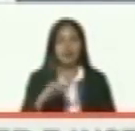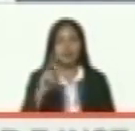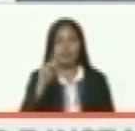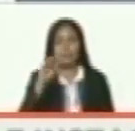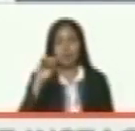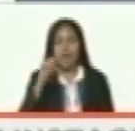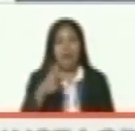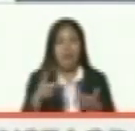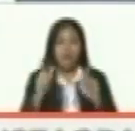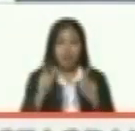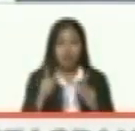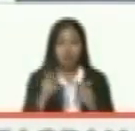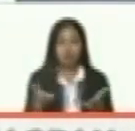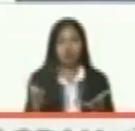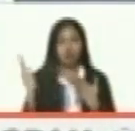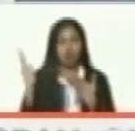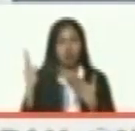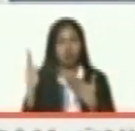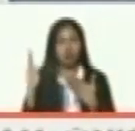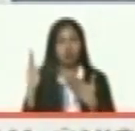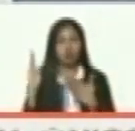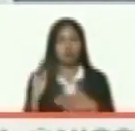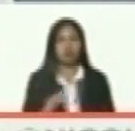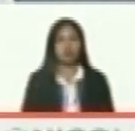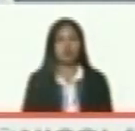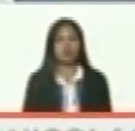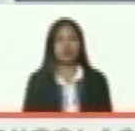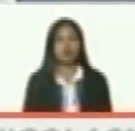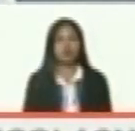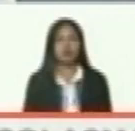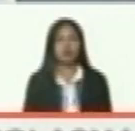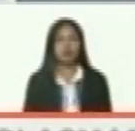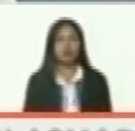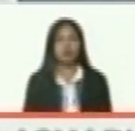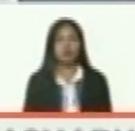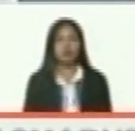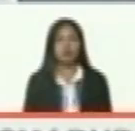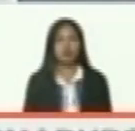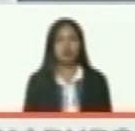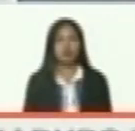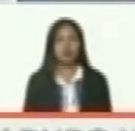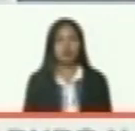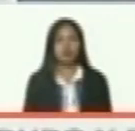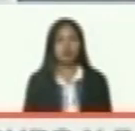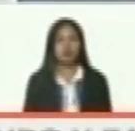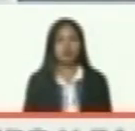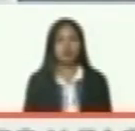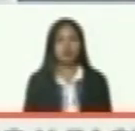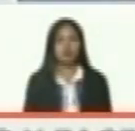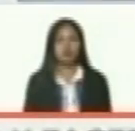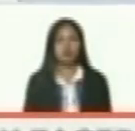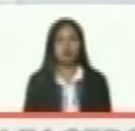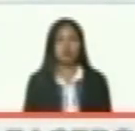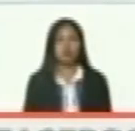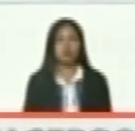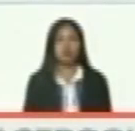listos? Adelante, Wilfredo Ordaz, alcalde del municipio de Maturín. Compañero.